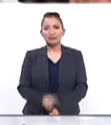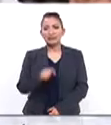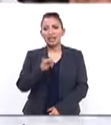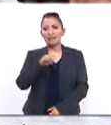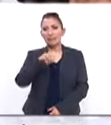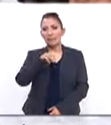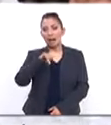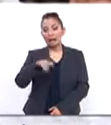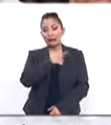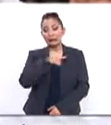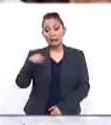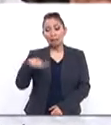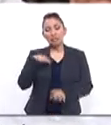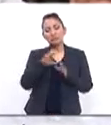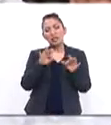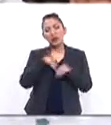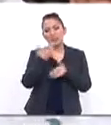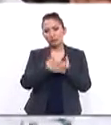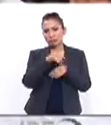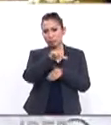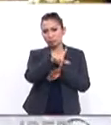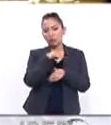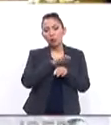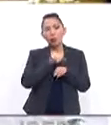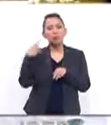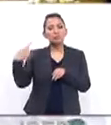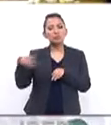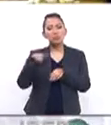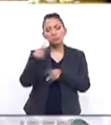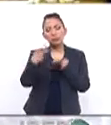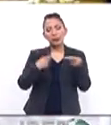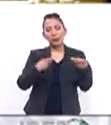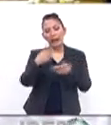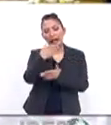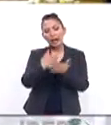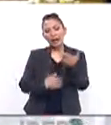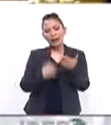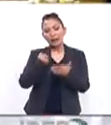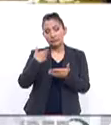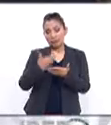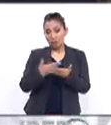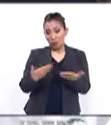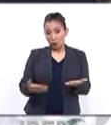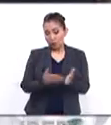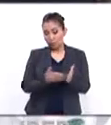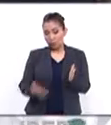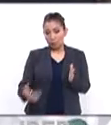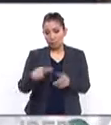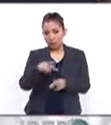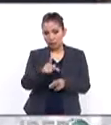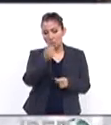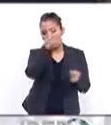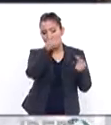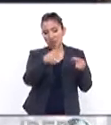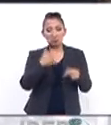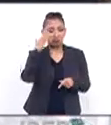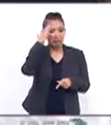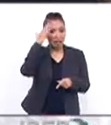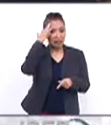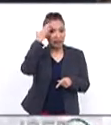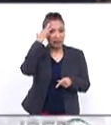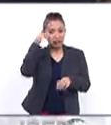Theresa May deberá explicar el próximo lunes cuáles son sus planes a partir de ahora. Sin embargo, algunos de los